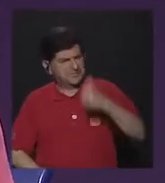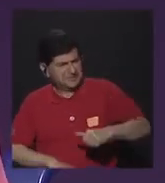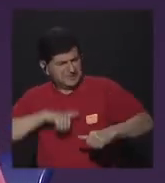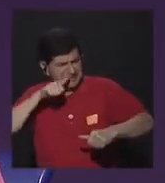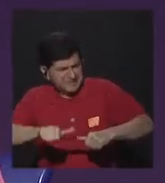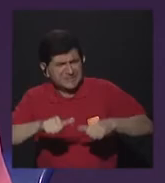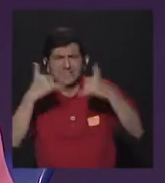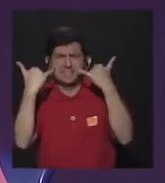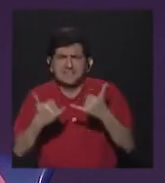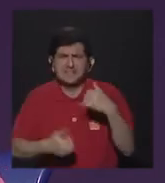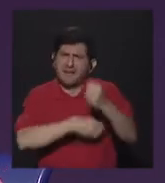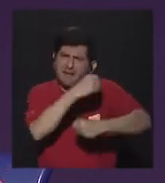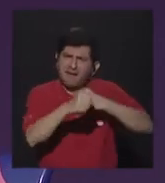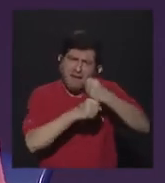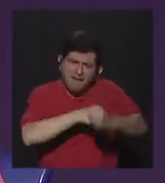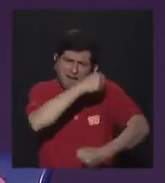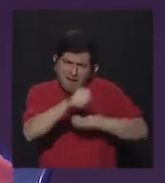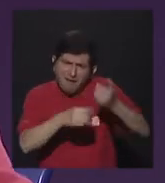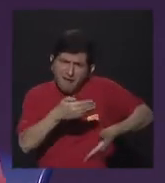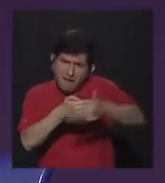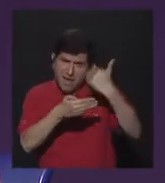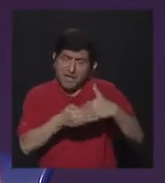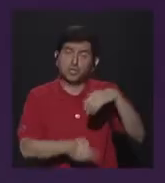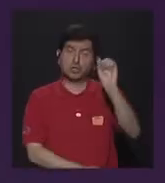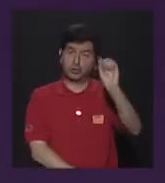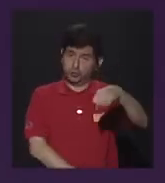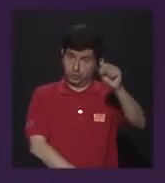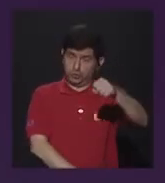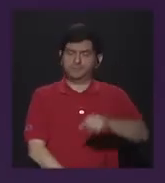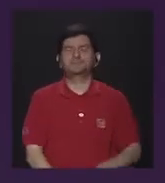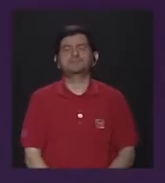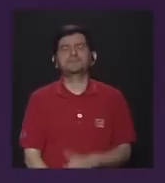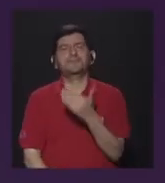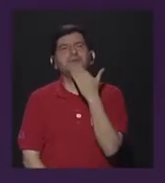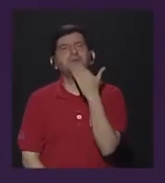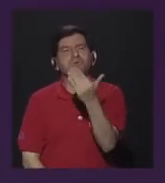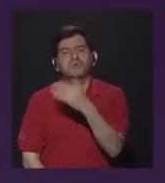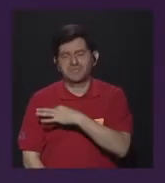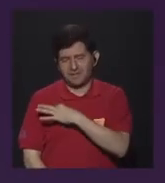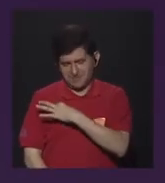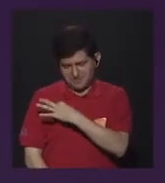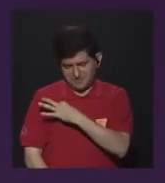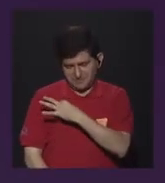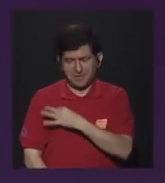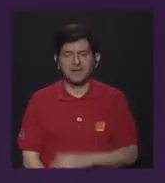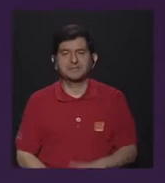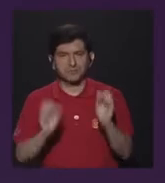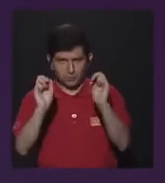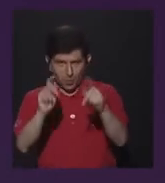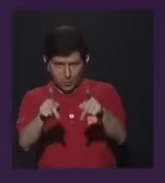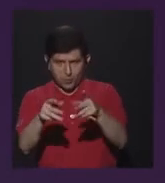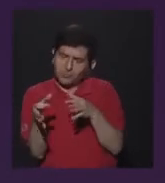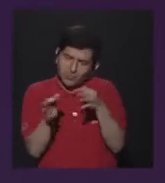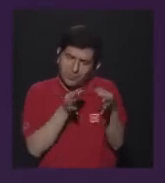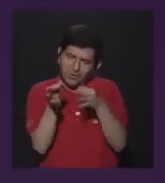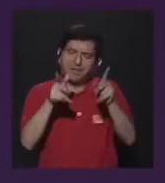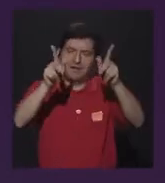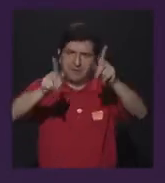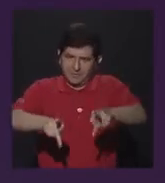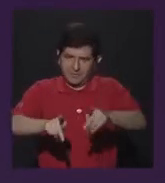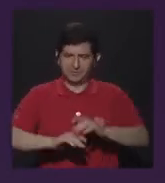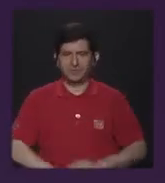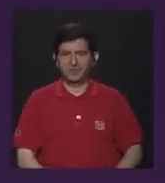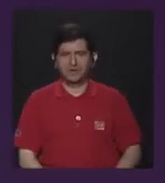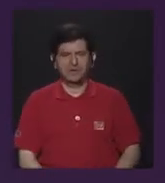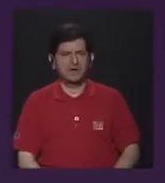desde hace allí tú verás y si claro bueno muchas gracias por invitarnos por este espacio para explicarle a las personas que